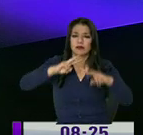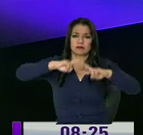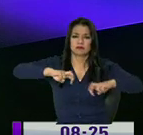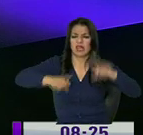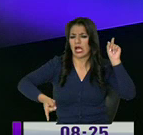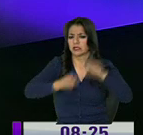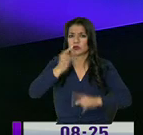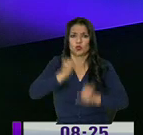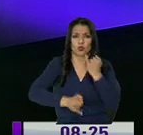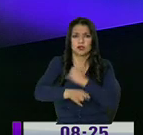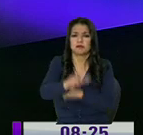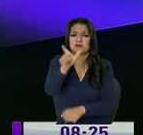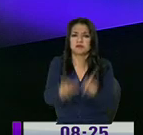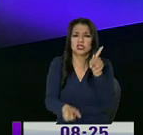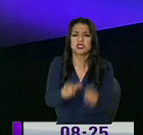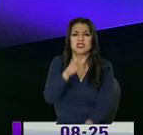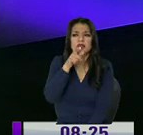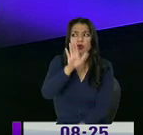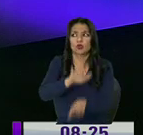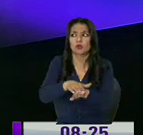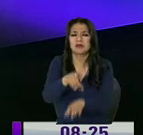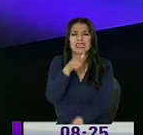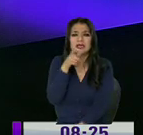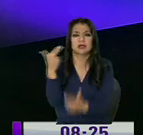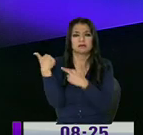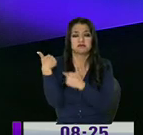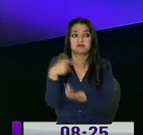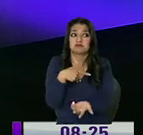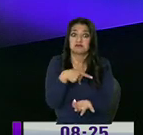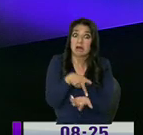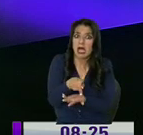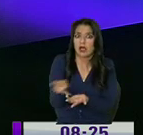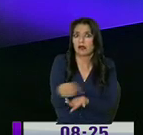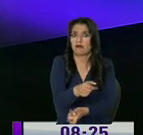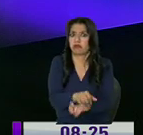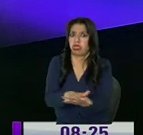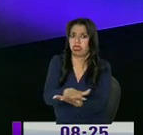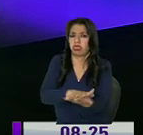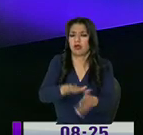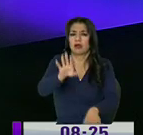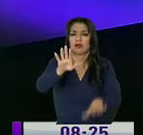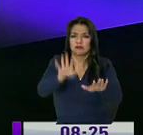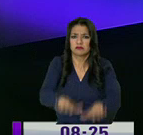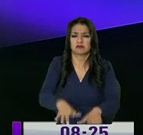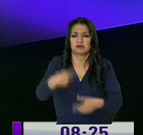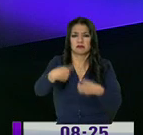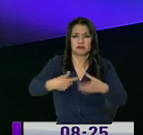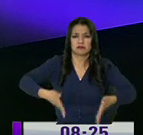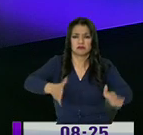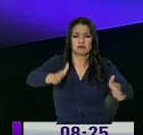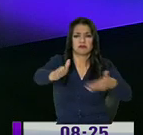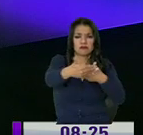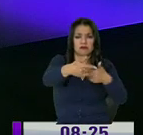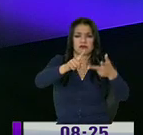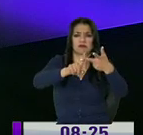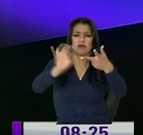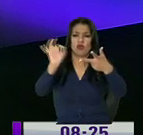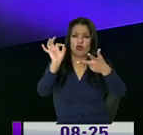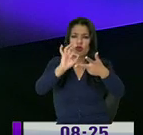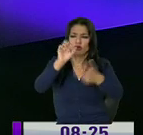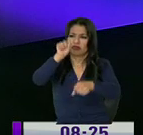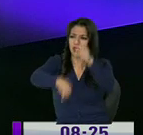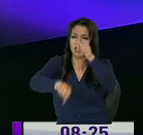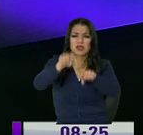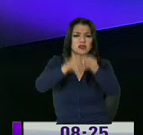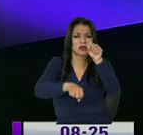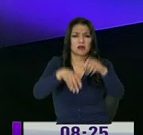últimas consecuencias y saber quién está atrás desestabilizando nuestro país, bloqueadas carreteras, en fin, una serie de